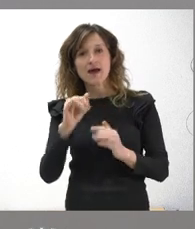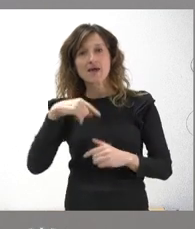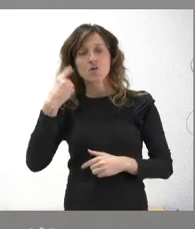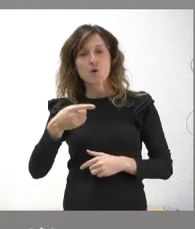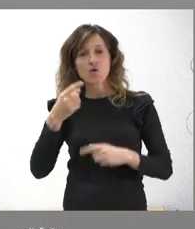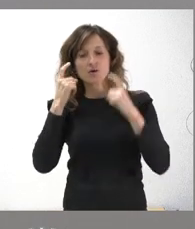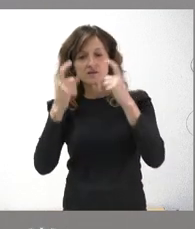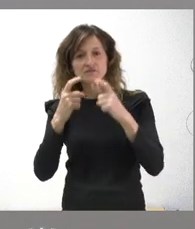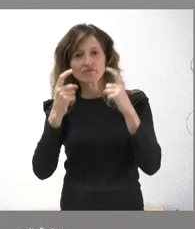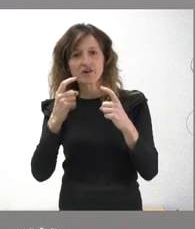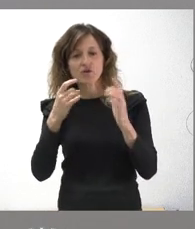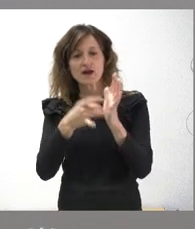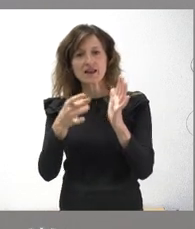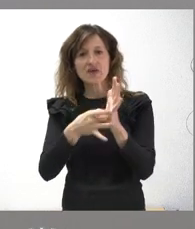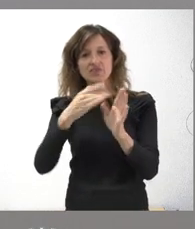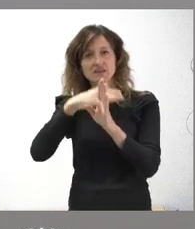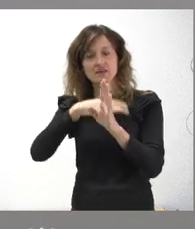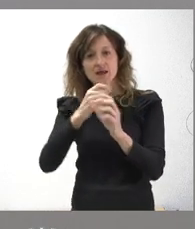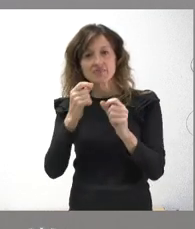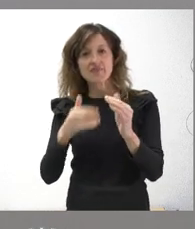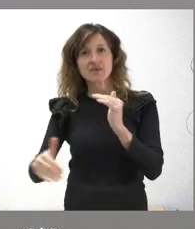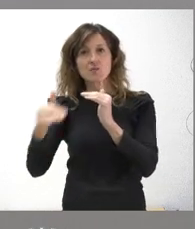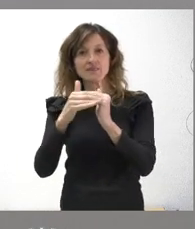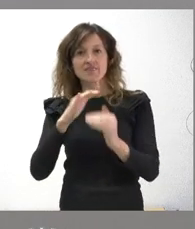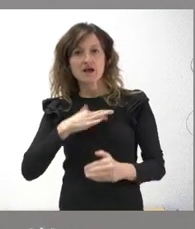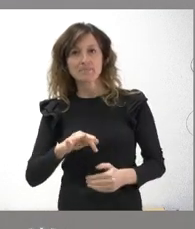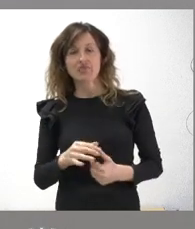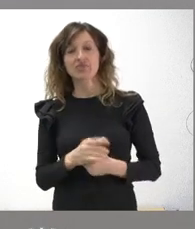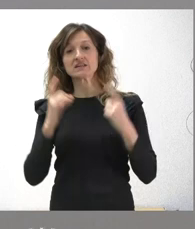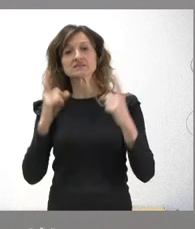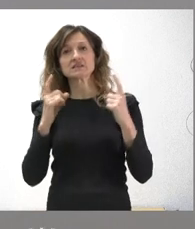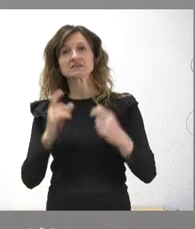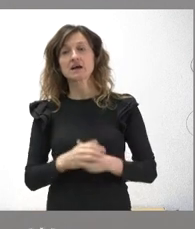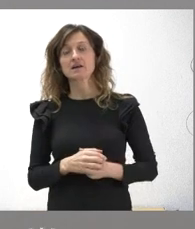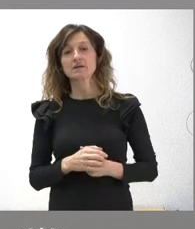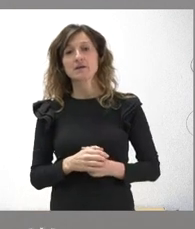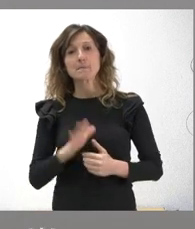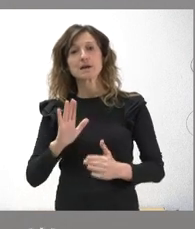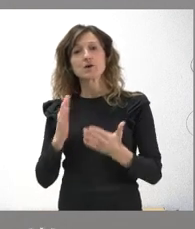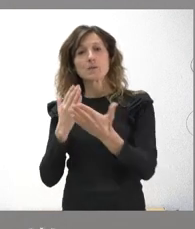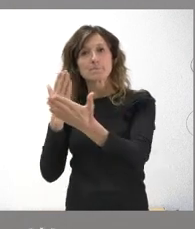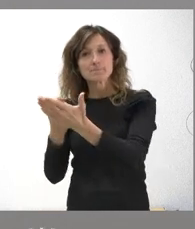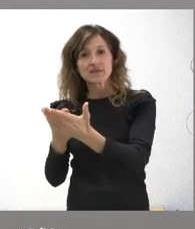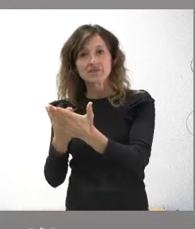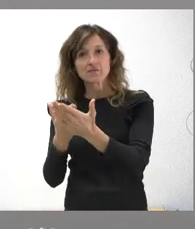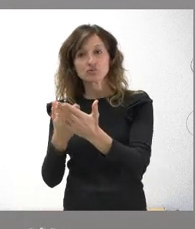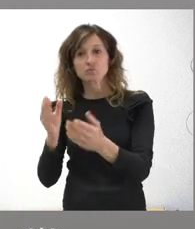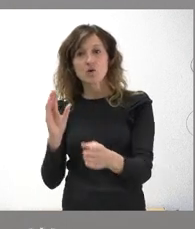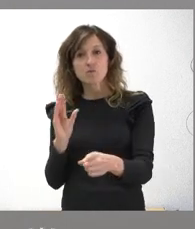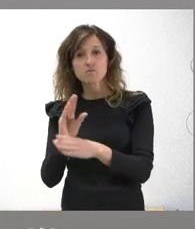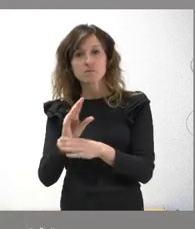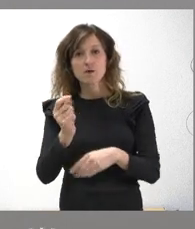garantizar el máximo nivel de calidad y de equidad del que seamos capaces que es lo que estamos haciendo pero nosotros lo que pedimos es que estamos